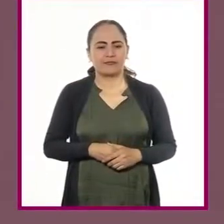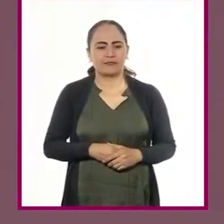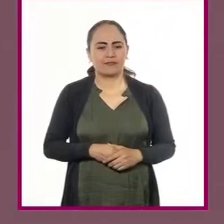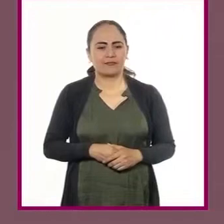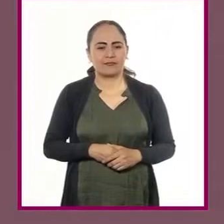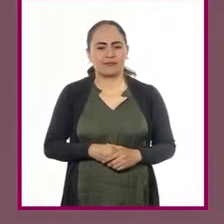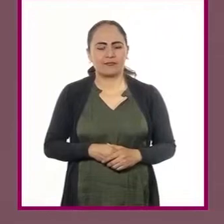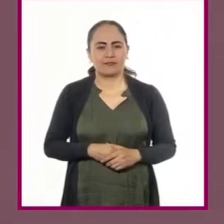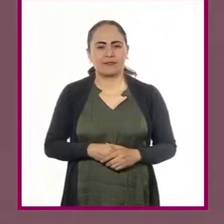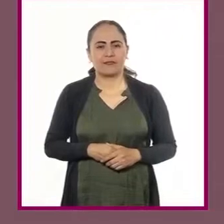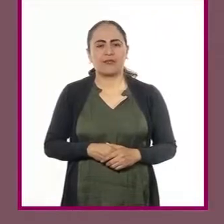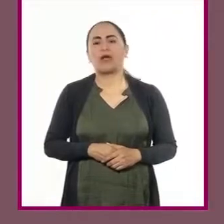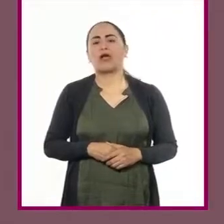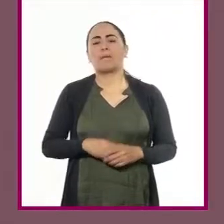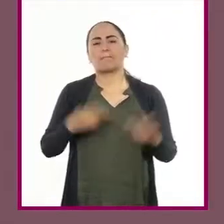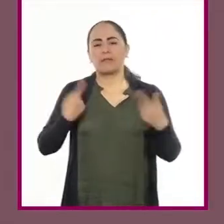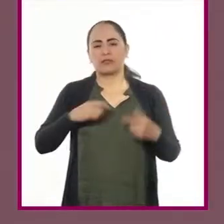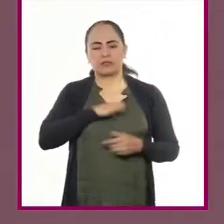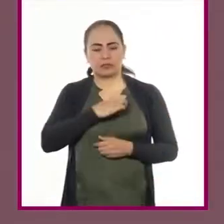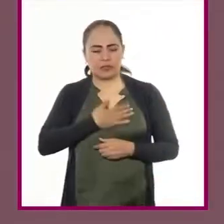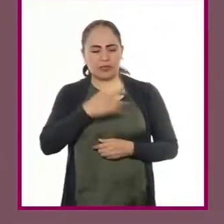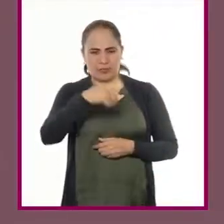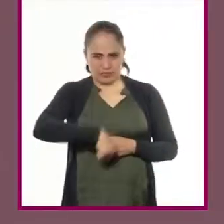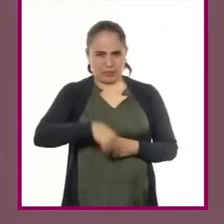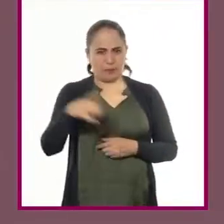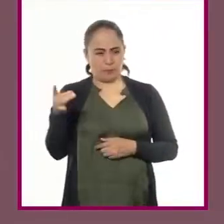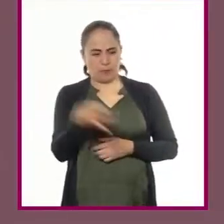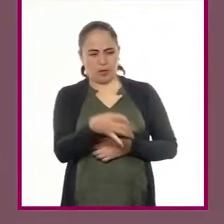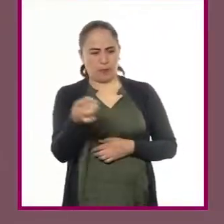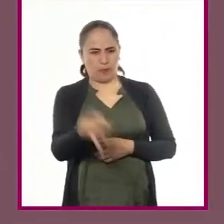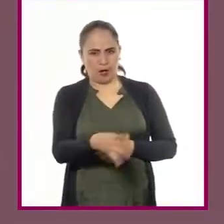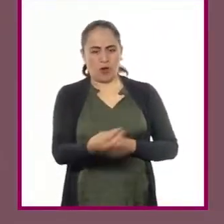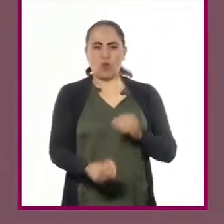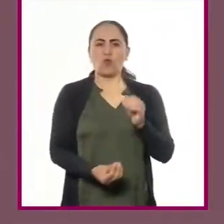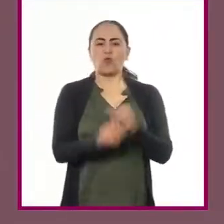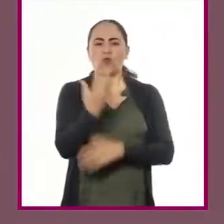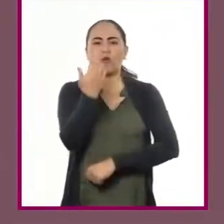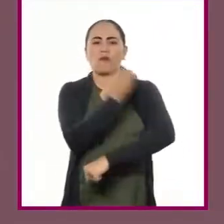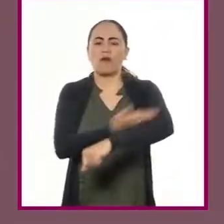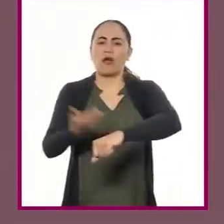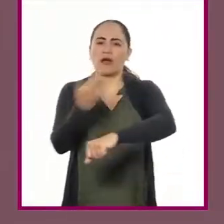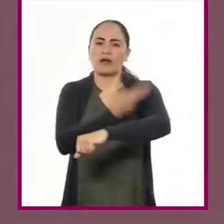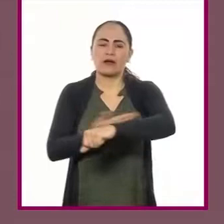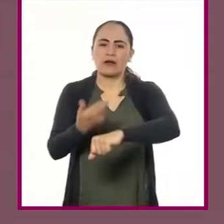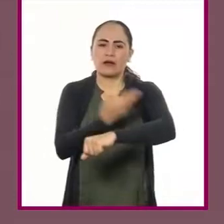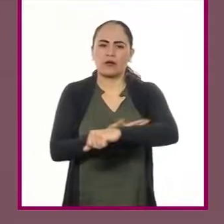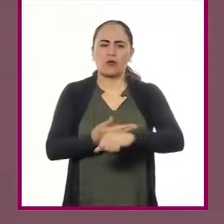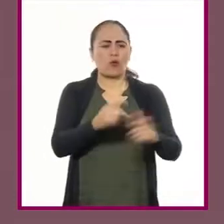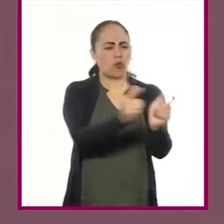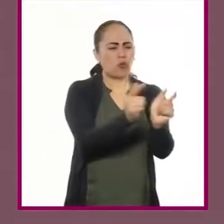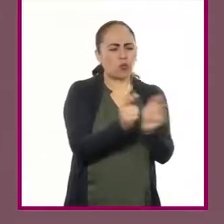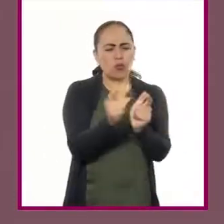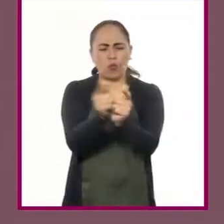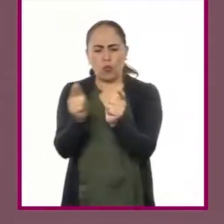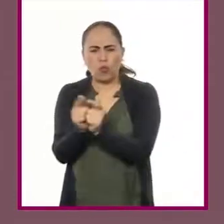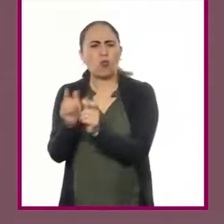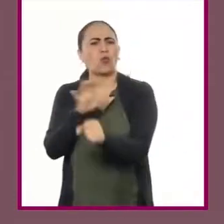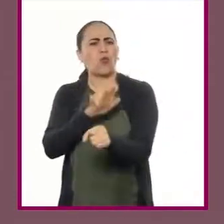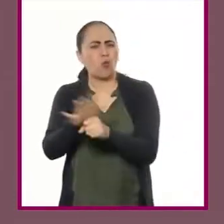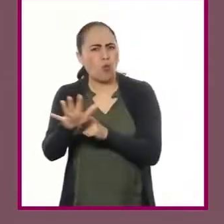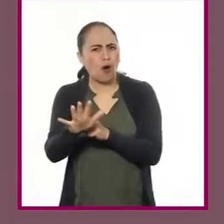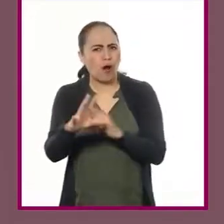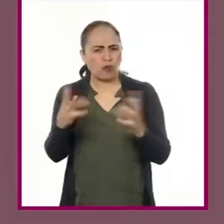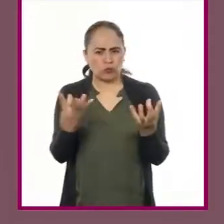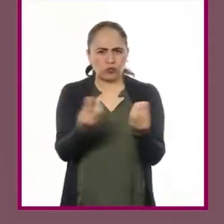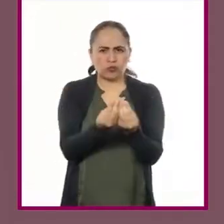A raíz de la conquista, se creó una nueva organización en la sociedad novohispana. ¿Qué grupos la conformaron? ¿Sabes cómo